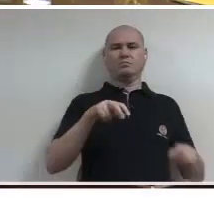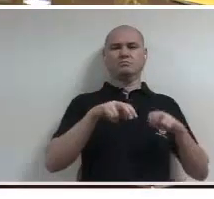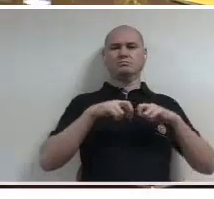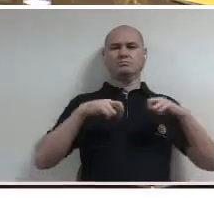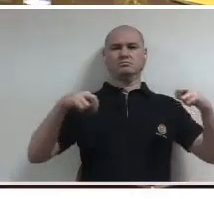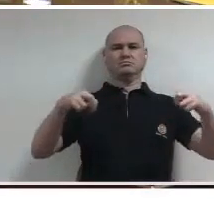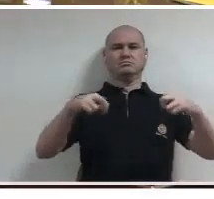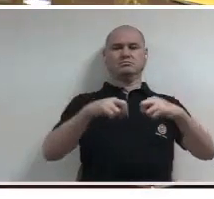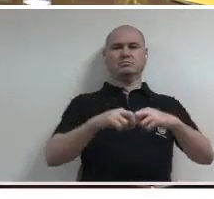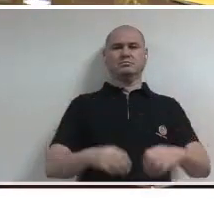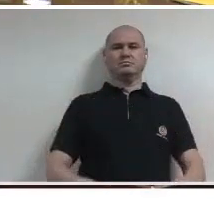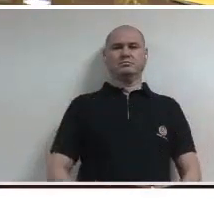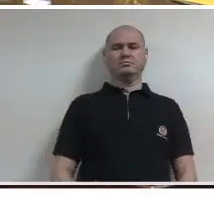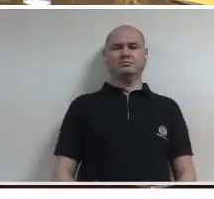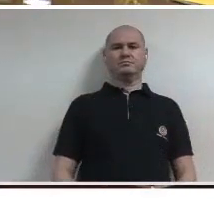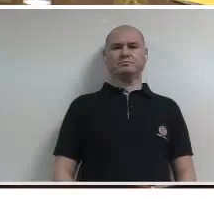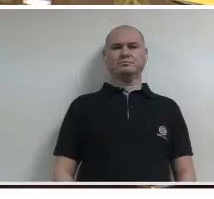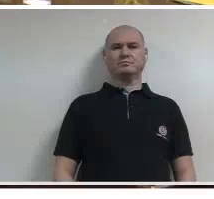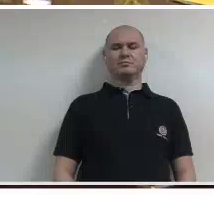Herrera, va a